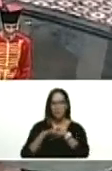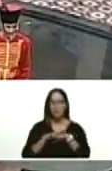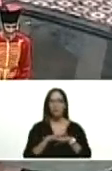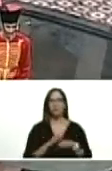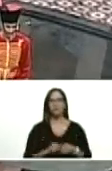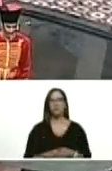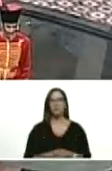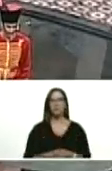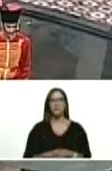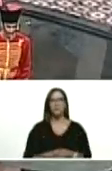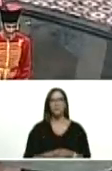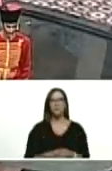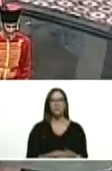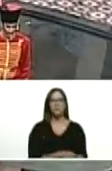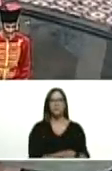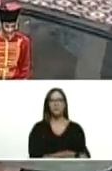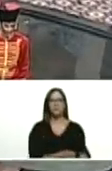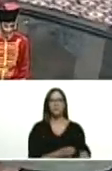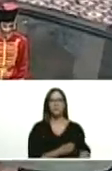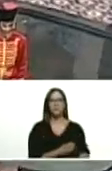disculpas.